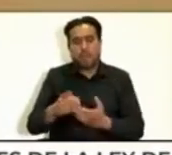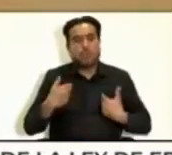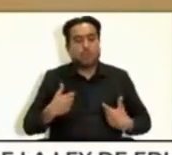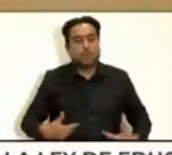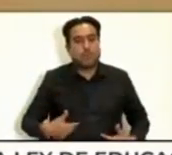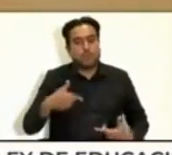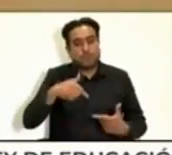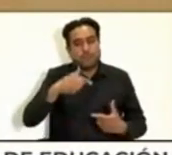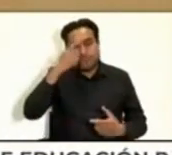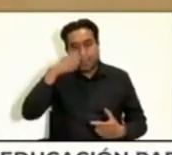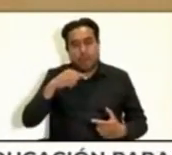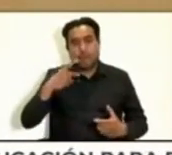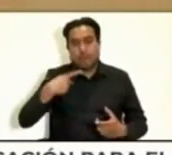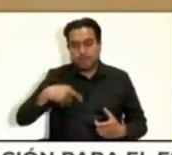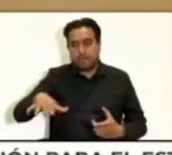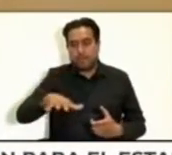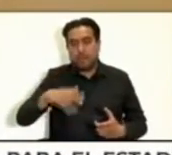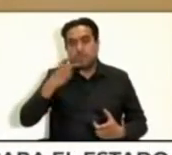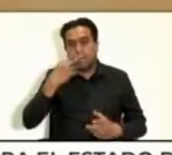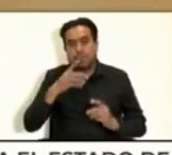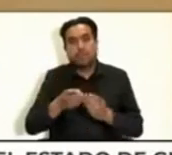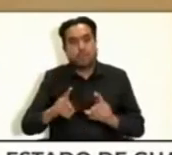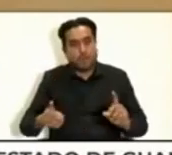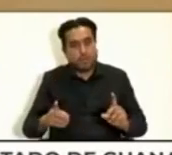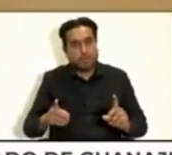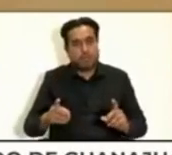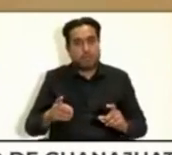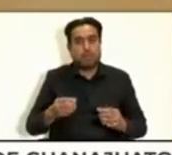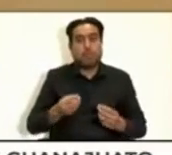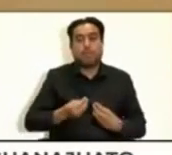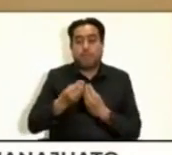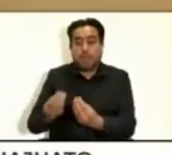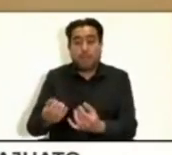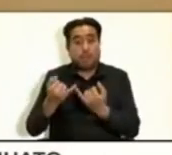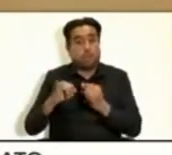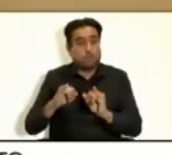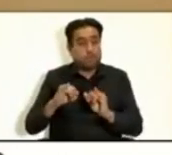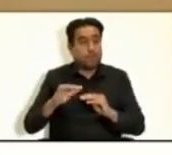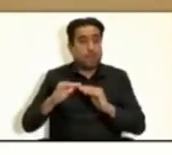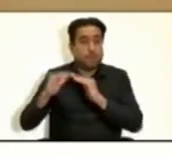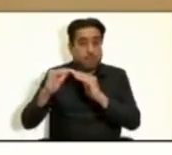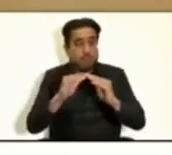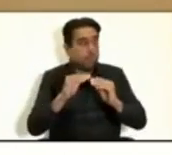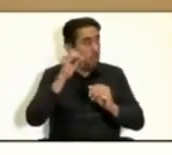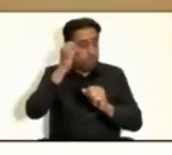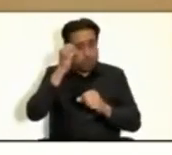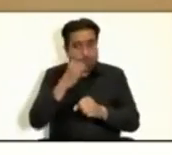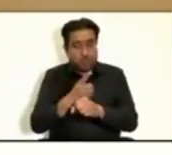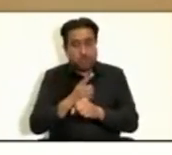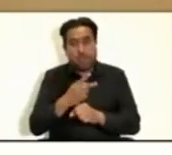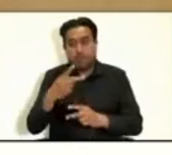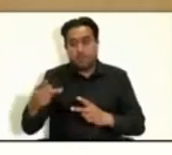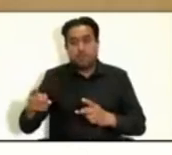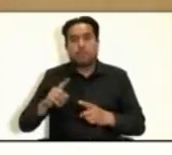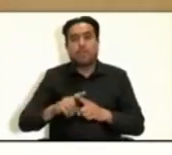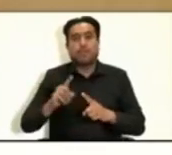desarrollo pleno de las personas les otorga autonomía y asegura la igualdad de oportunidades en el goce de otros